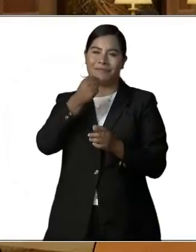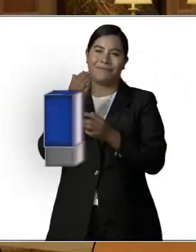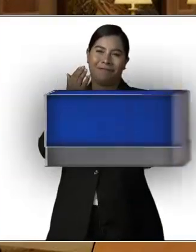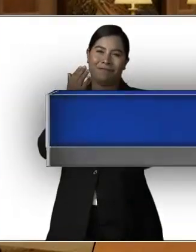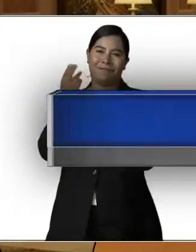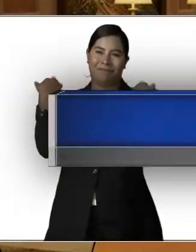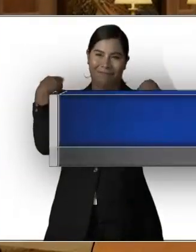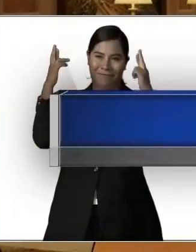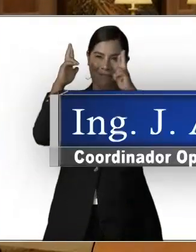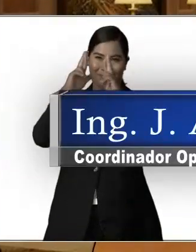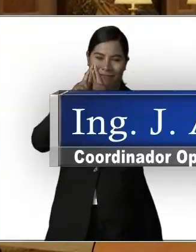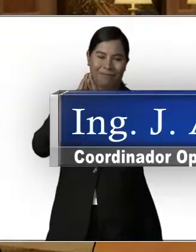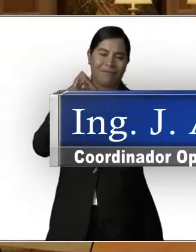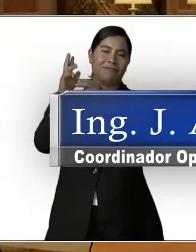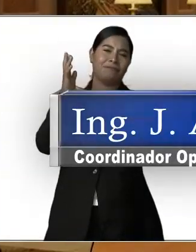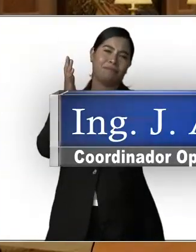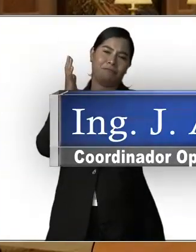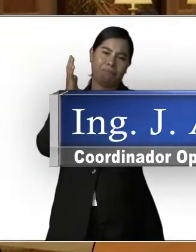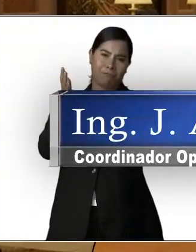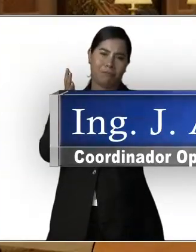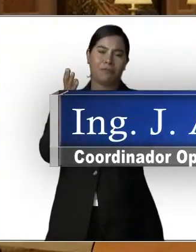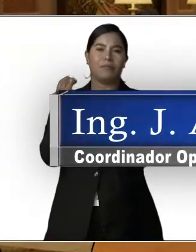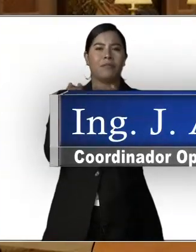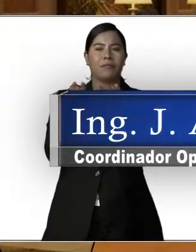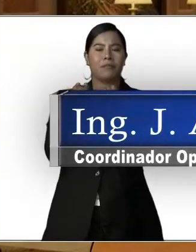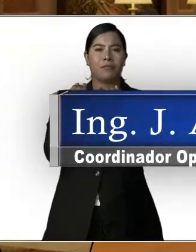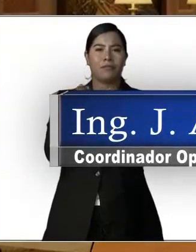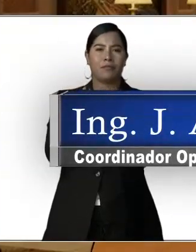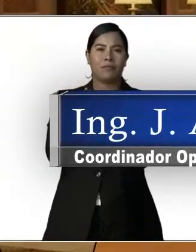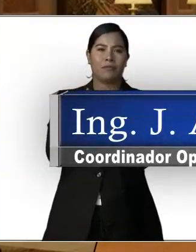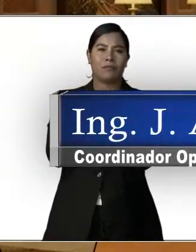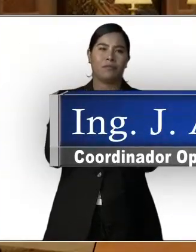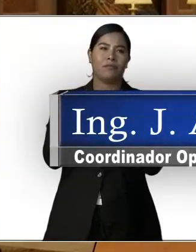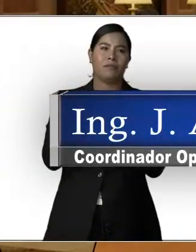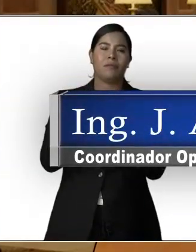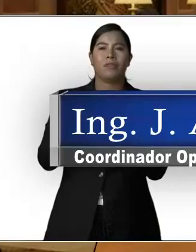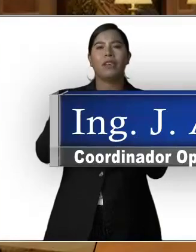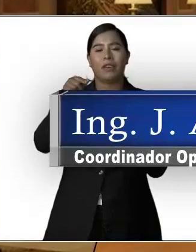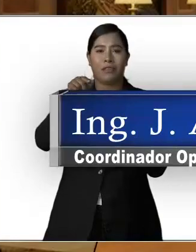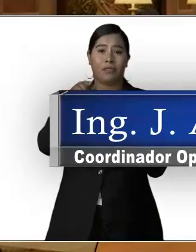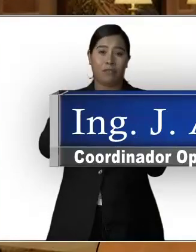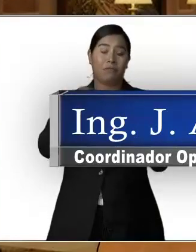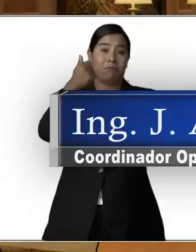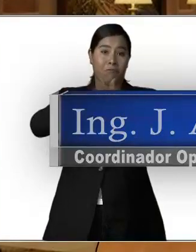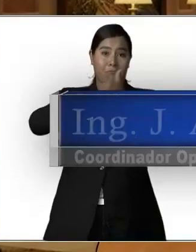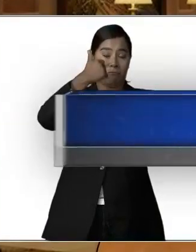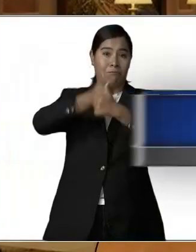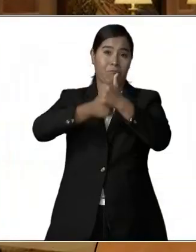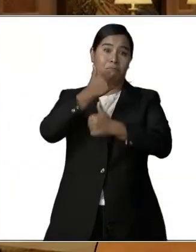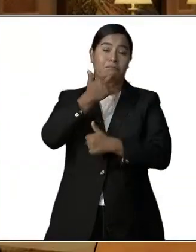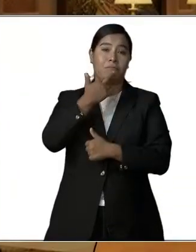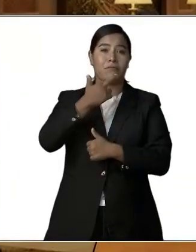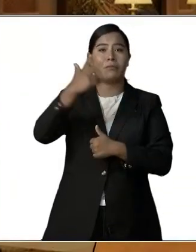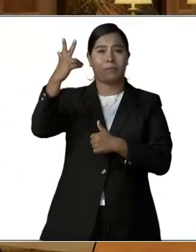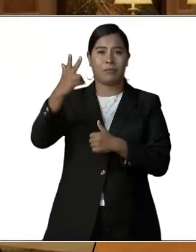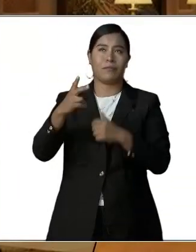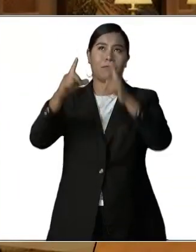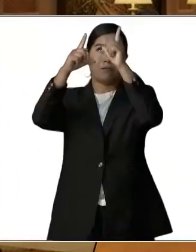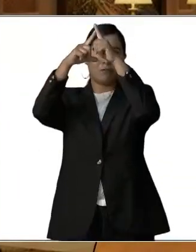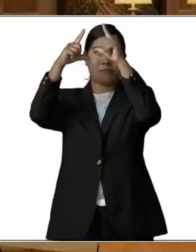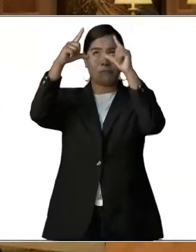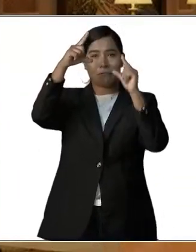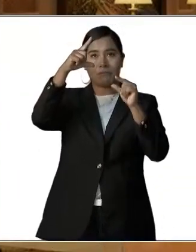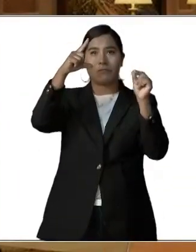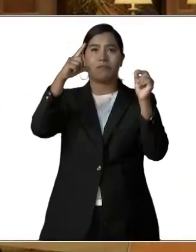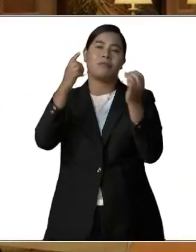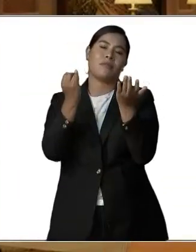recordarás, este concurso era de los, si no es que el mejor, de los mejores a nivel nacional, y ahorita nos está superando